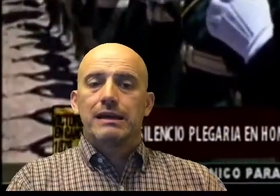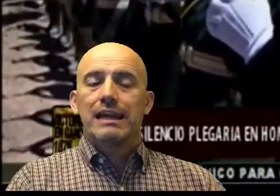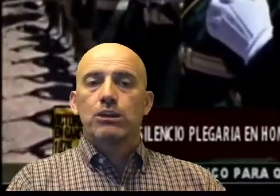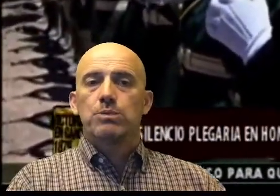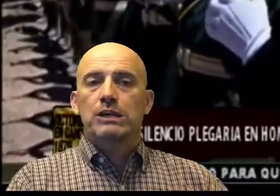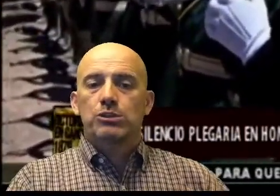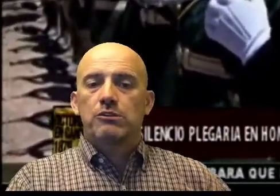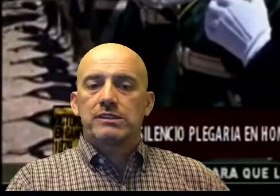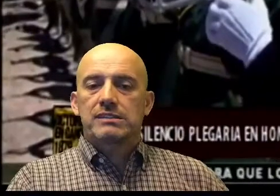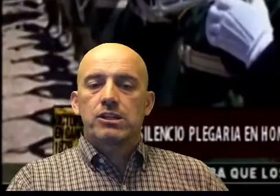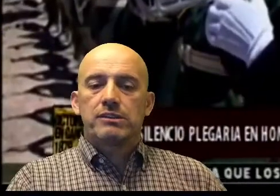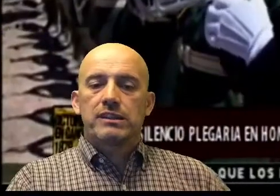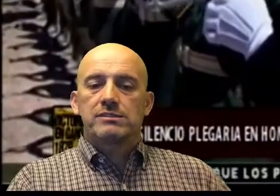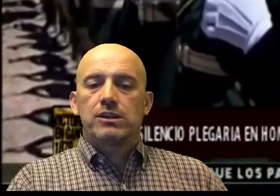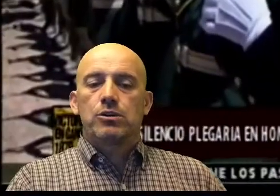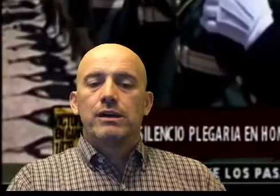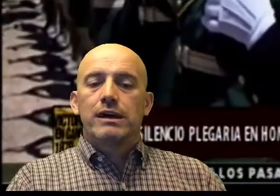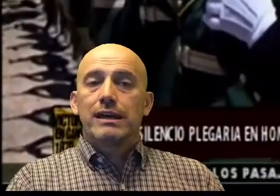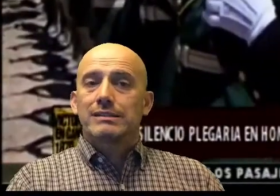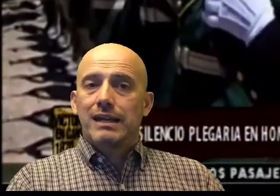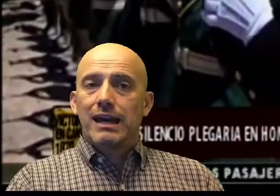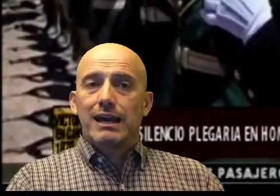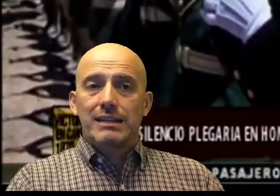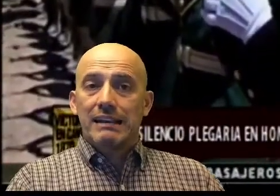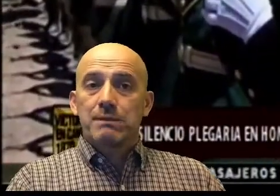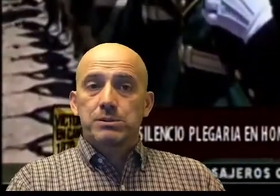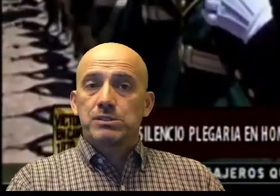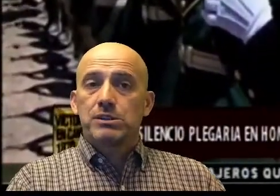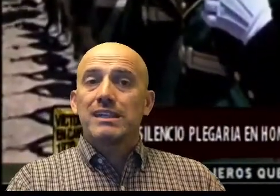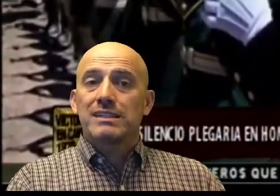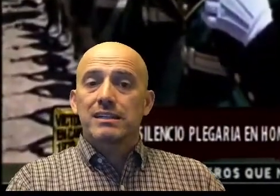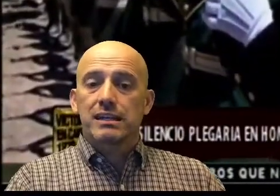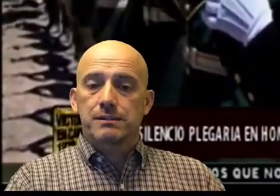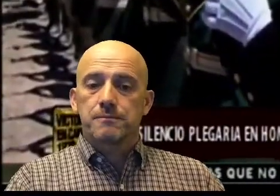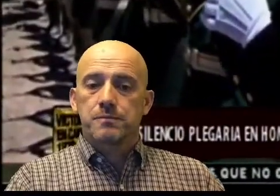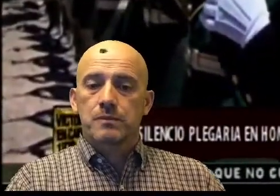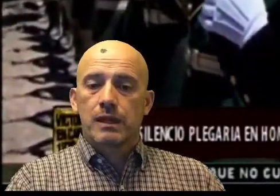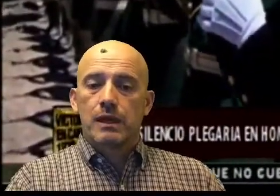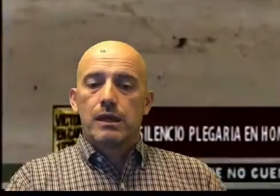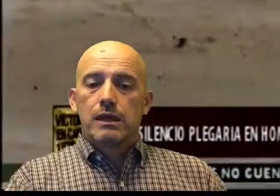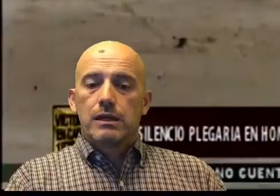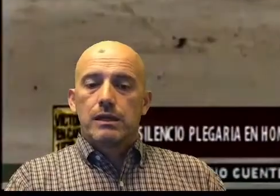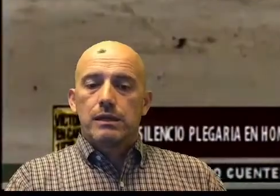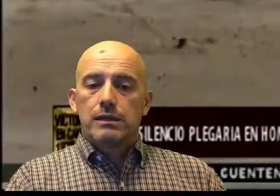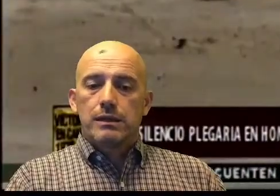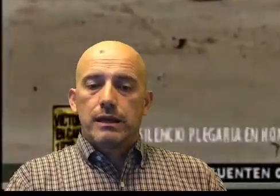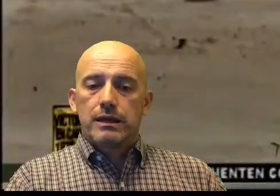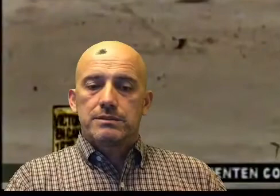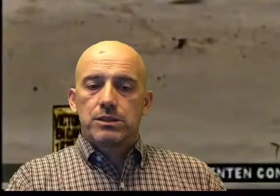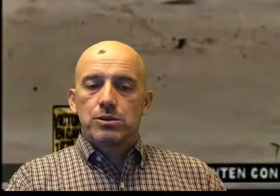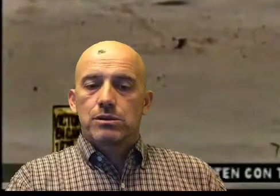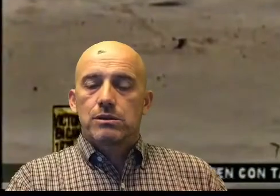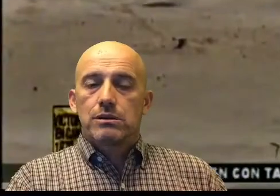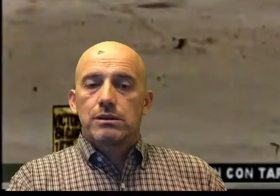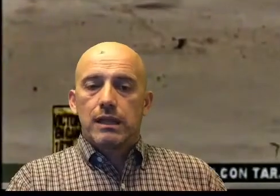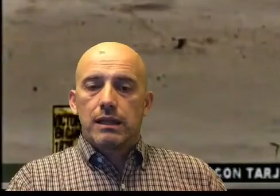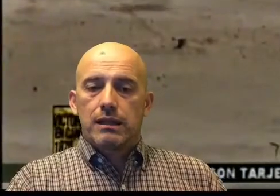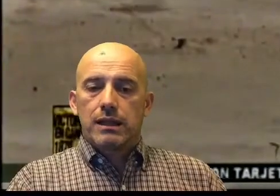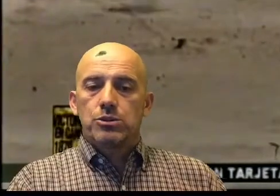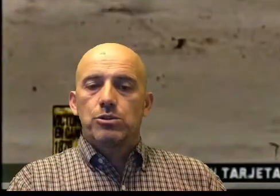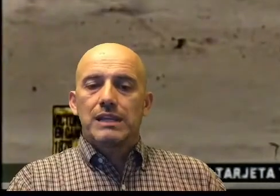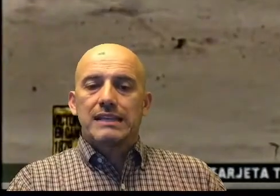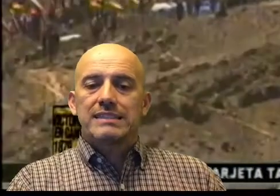y la convocatoria 93-95 está de la disposición en internet el señor